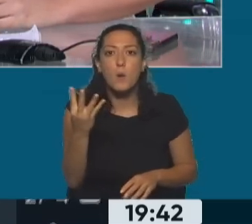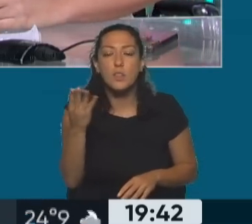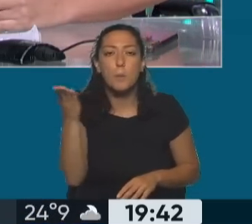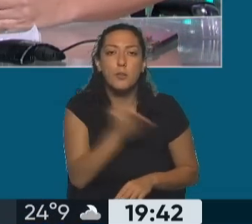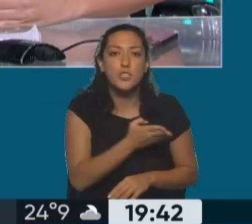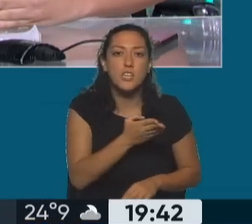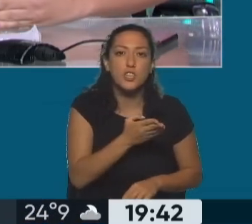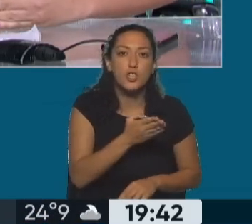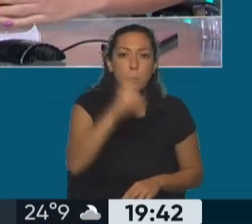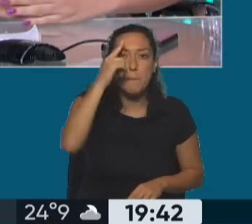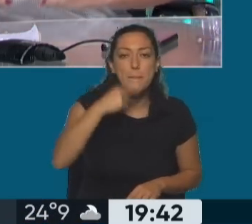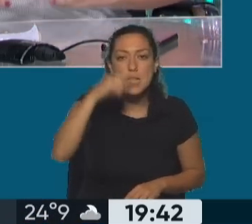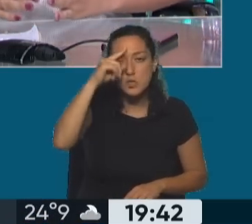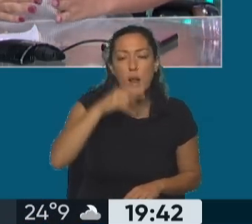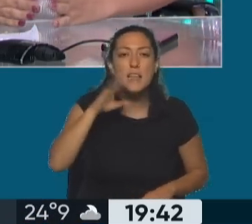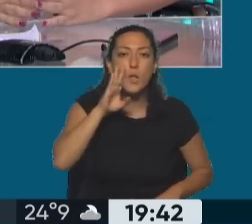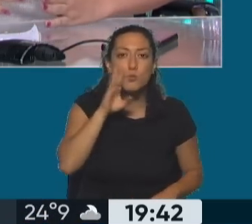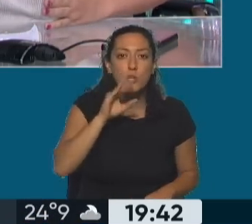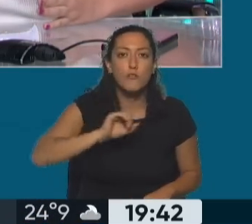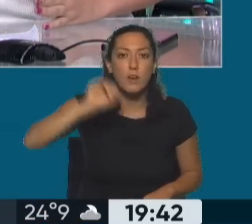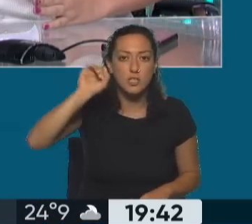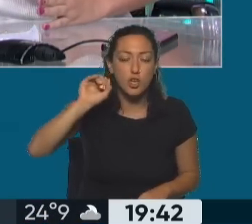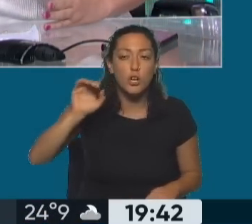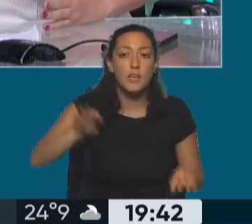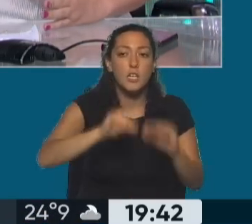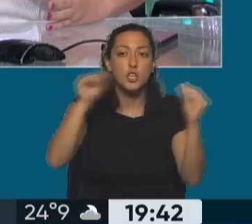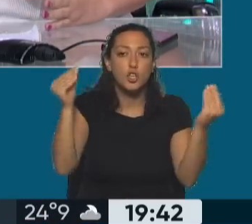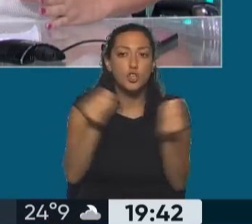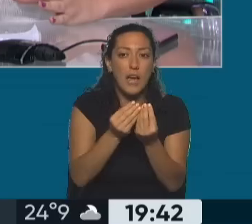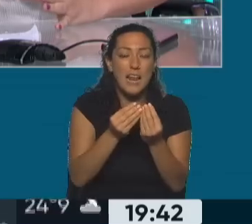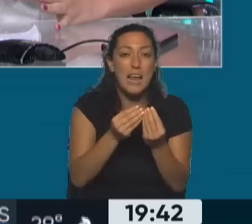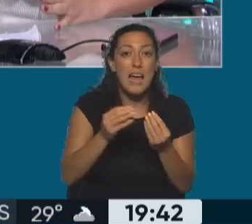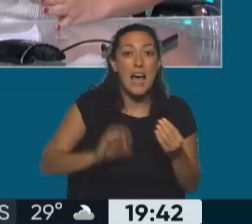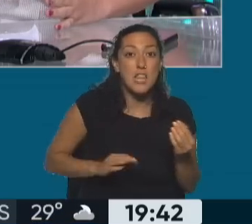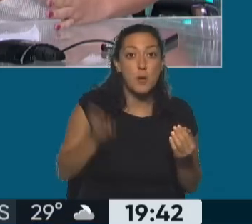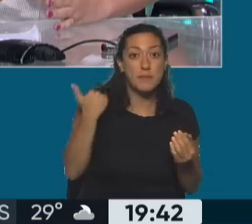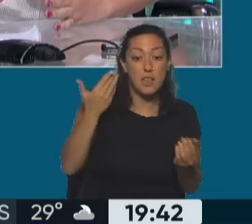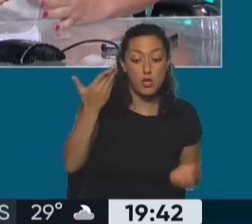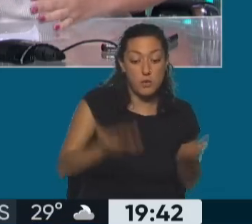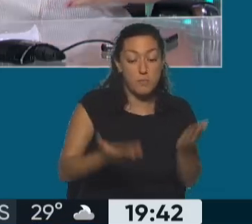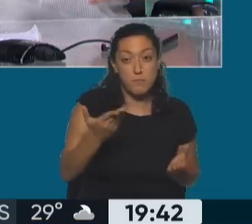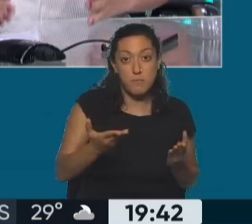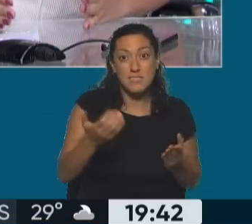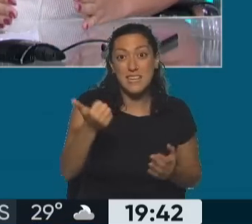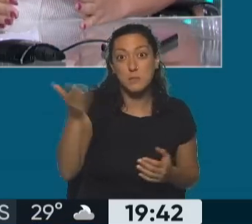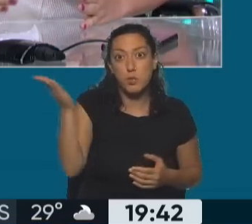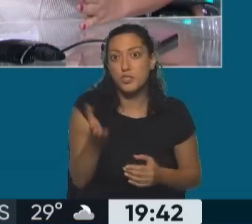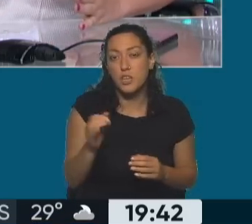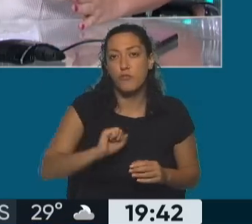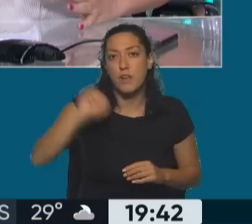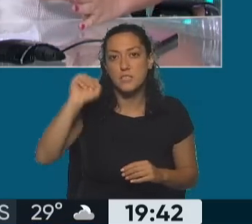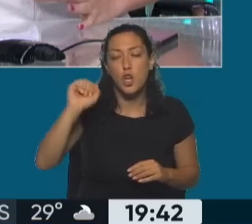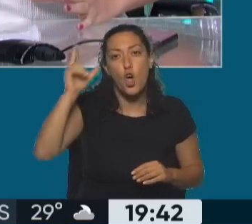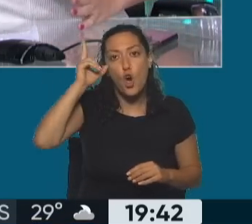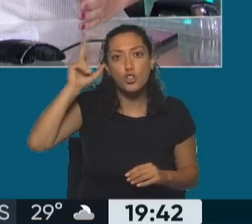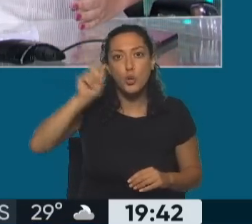0,4% inflación mensual de Estados Unidos, lo cual lleva a una inflación interanual del 6%. Si bien es el octavo mes